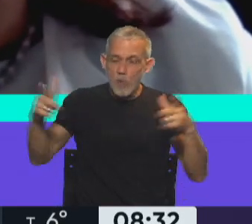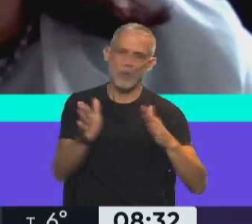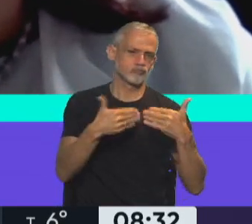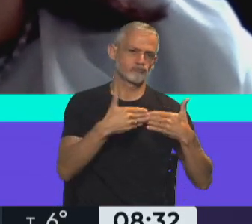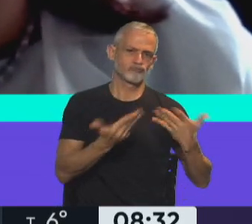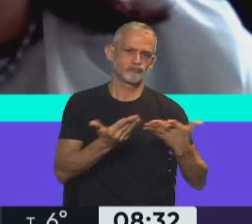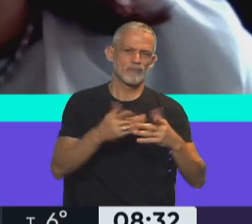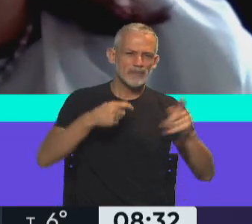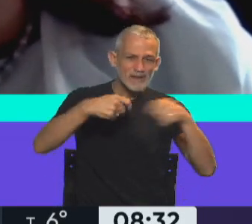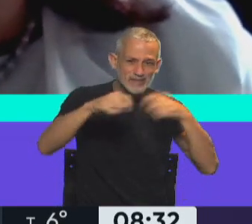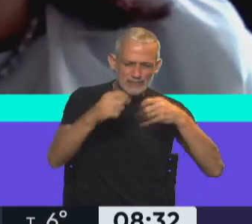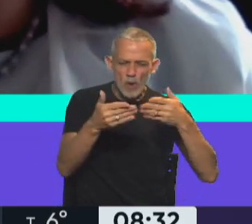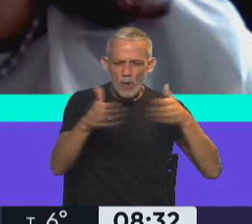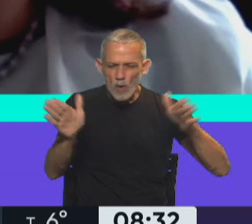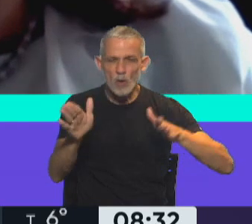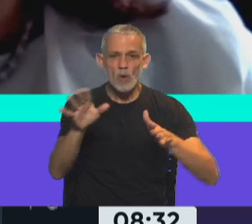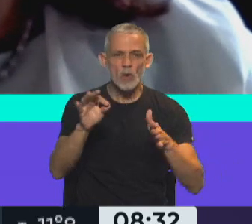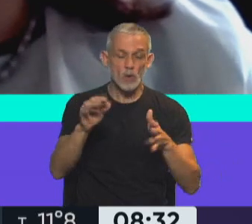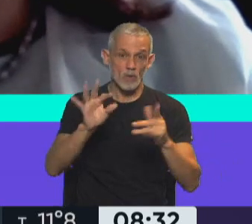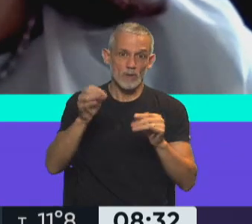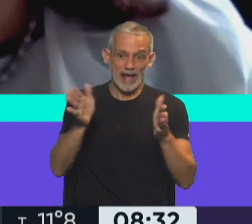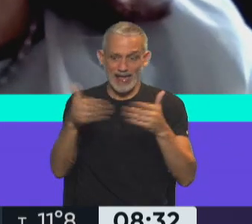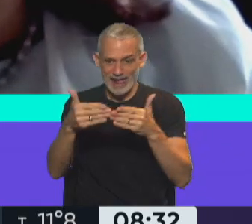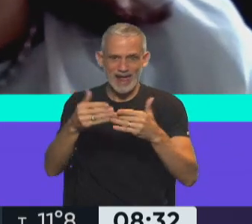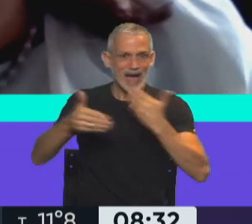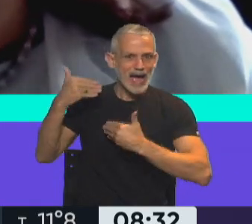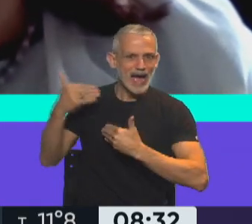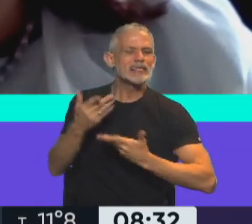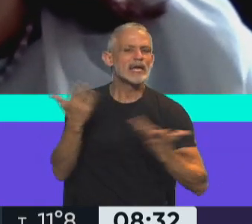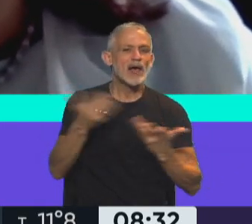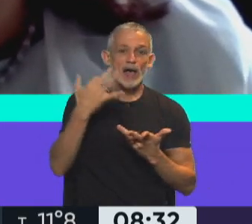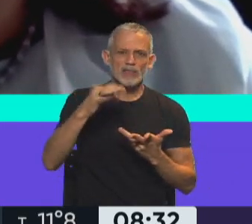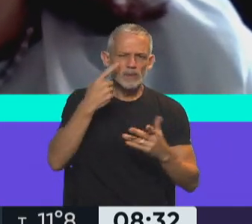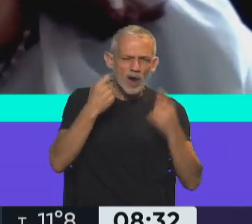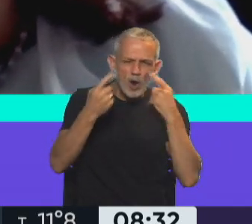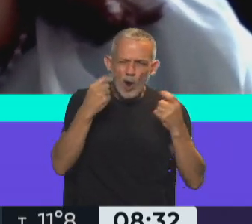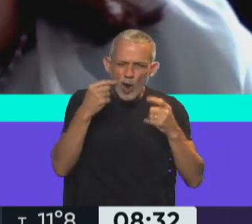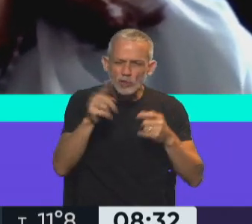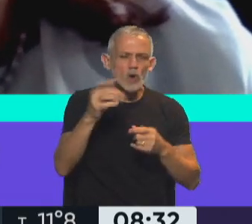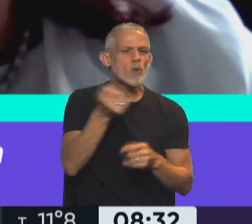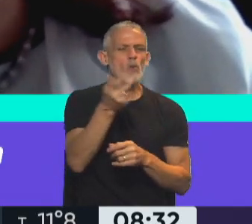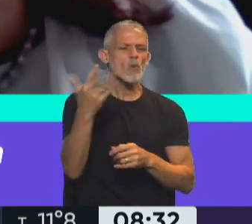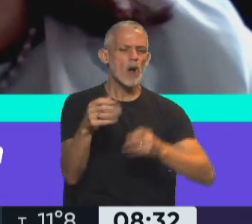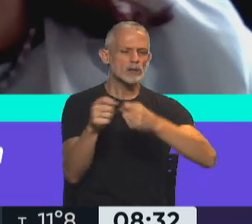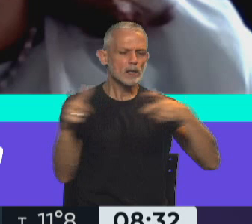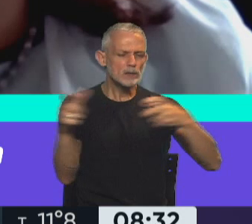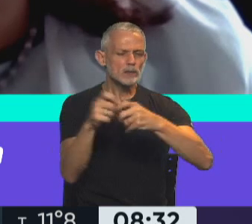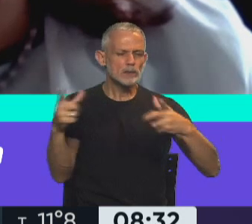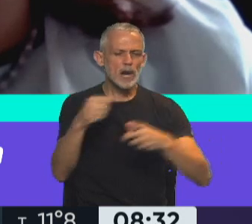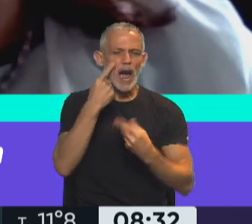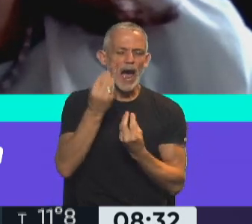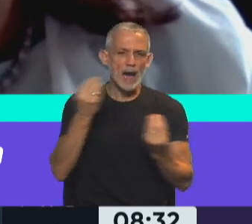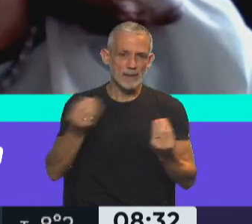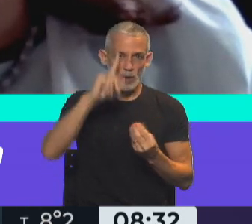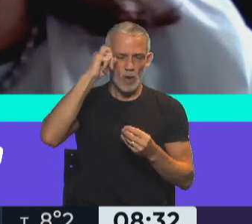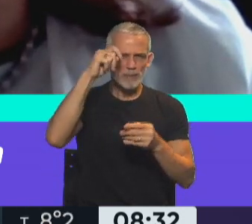decir flexibilizo o voy hacia atrás, uno necesita una muy buena vigilancia epidemiológica y por otra parte